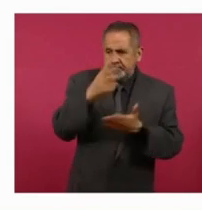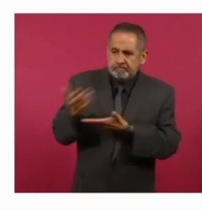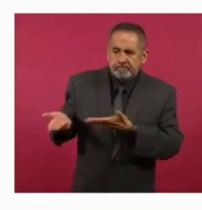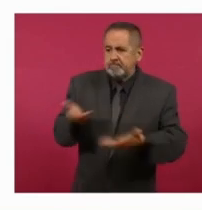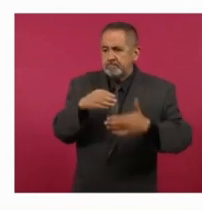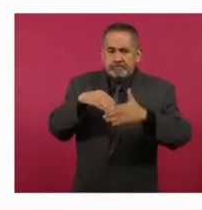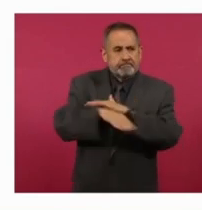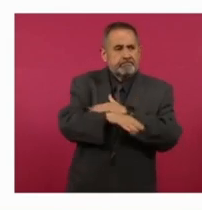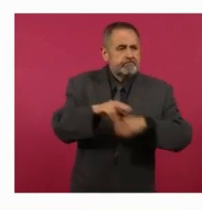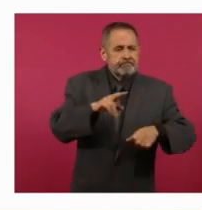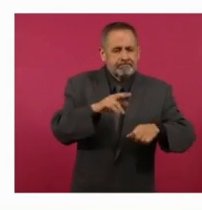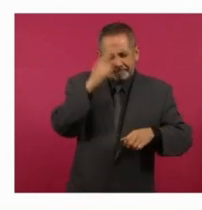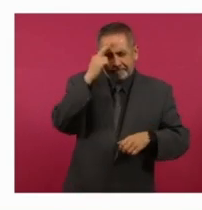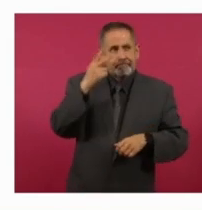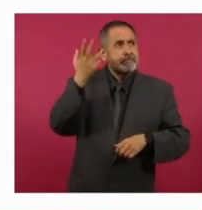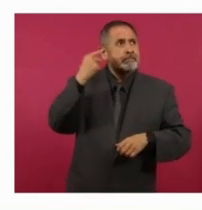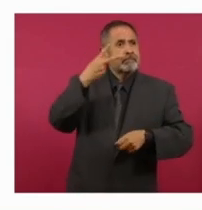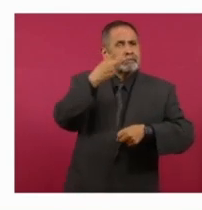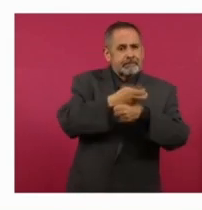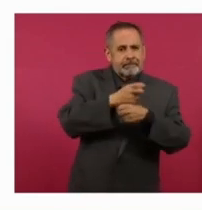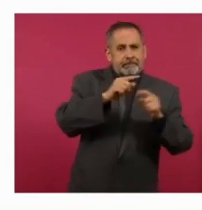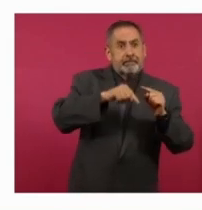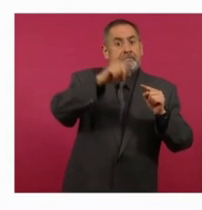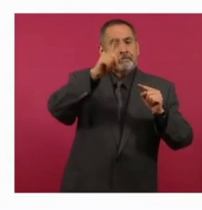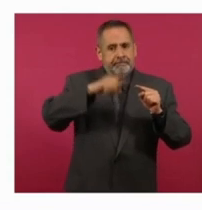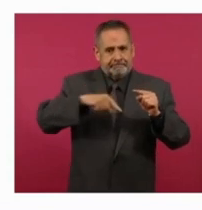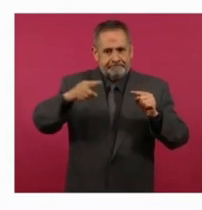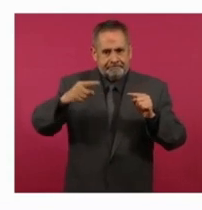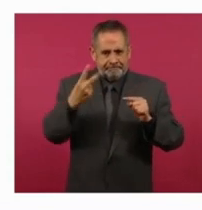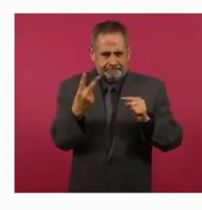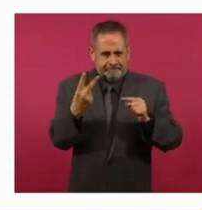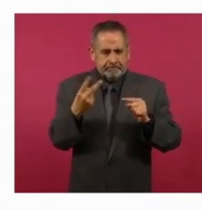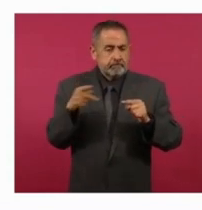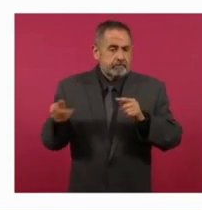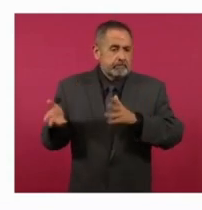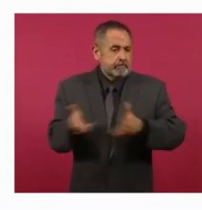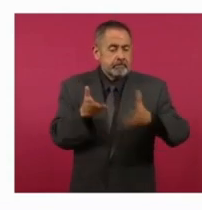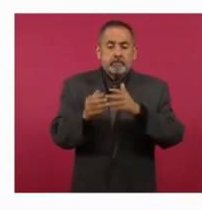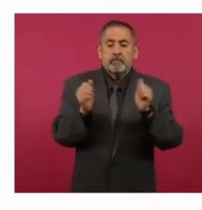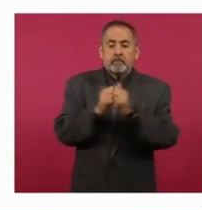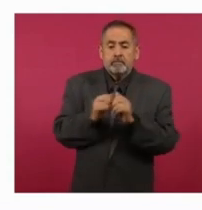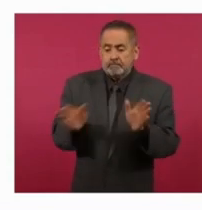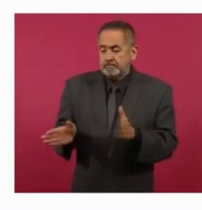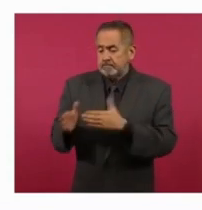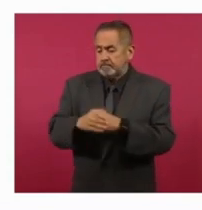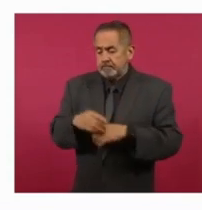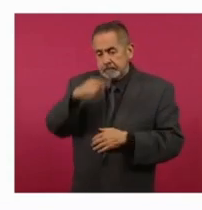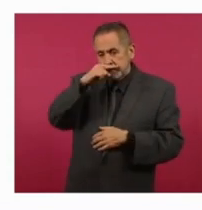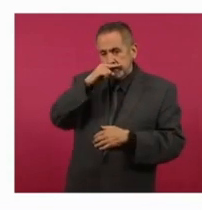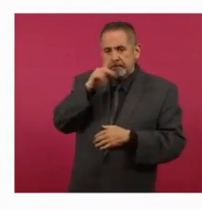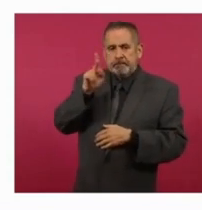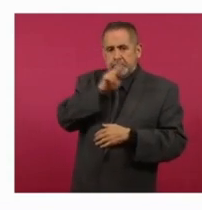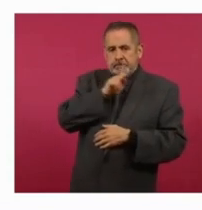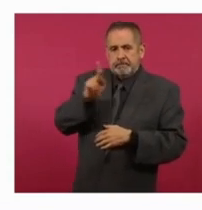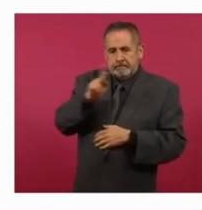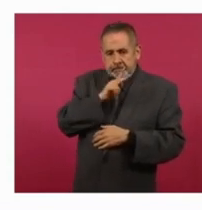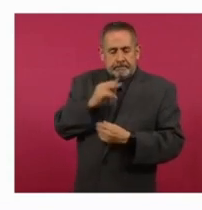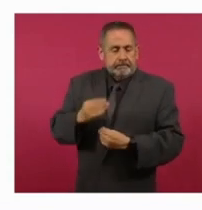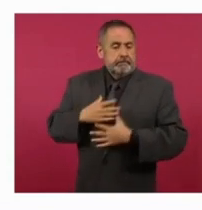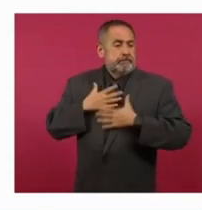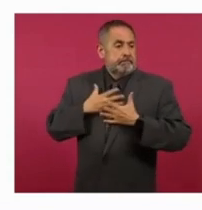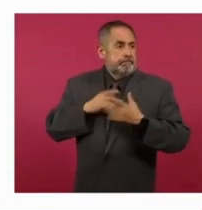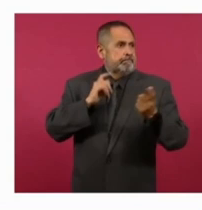la segunda ola, 11,000 de ellas en camas con ventilador, y es la experiencia más grande de